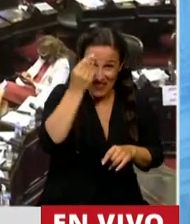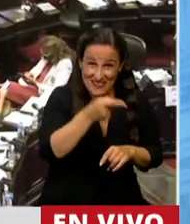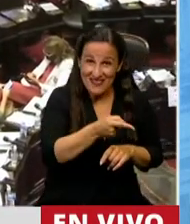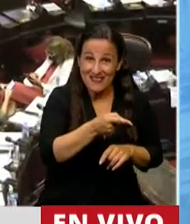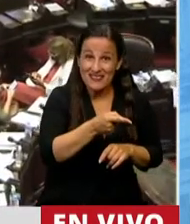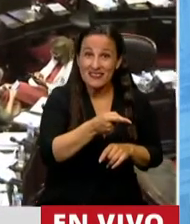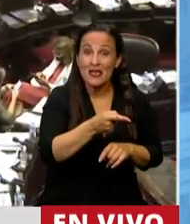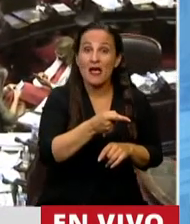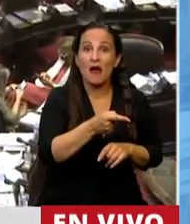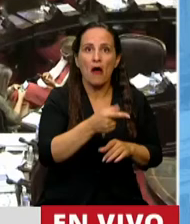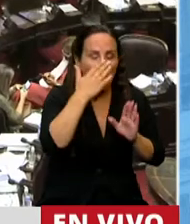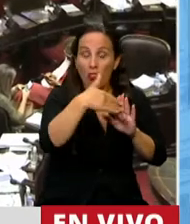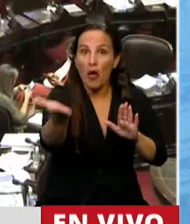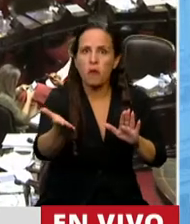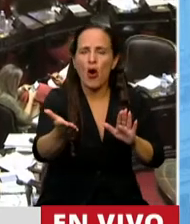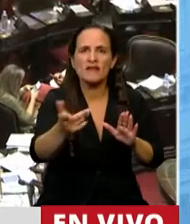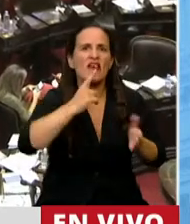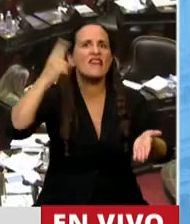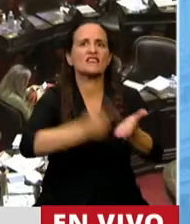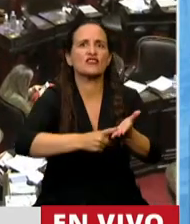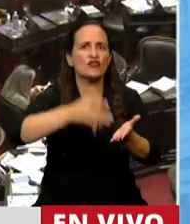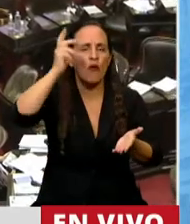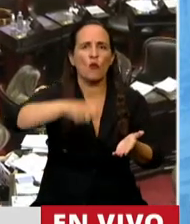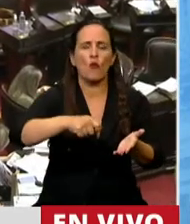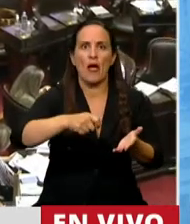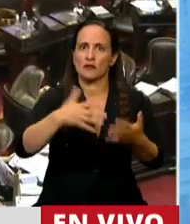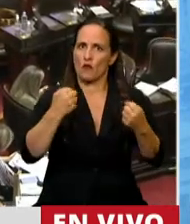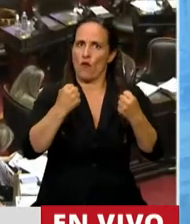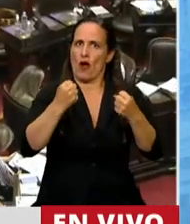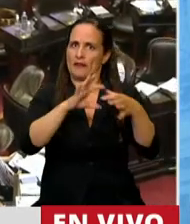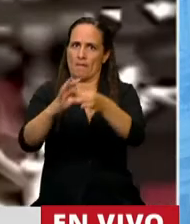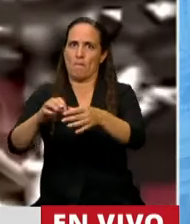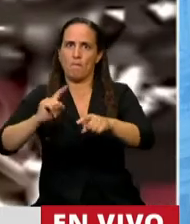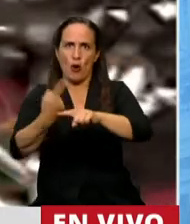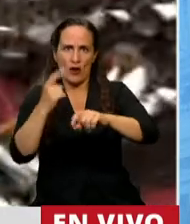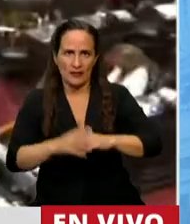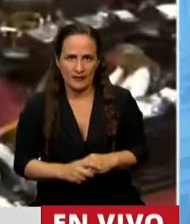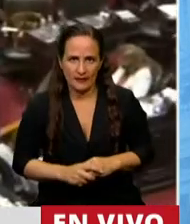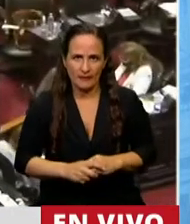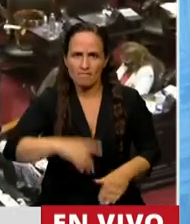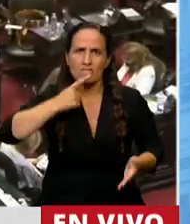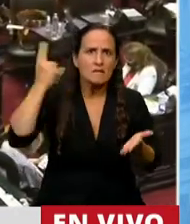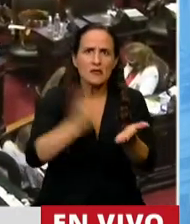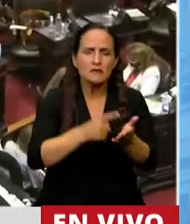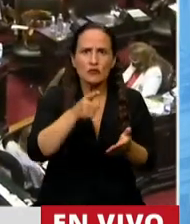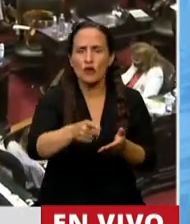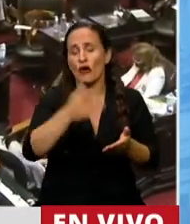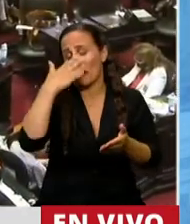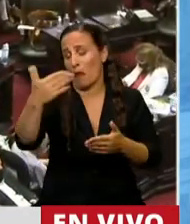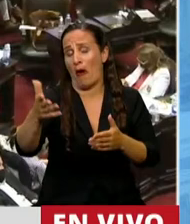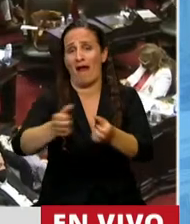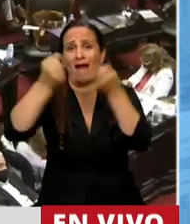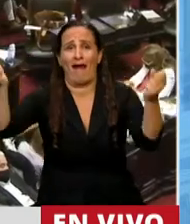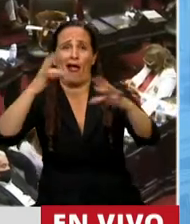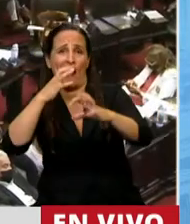inmediatamente fallos de alto voltaje político. Obviamente, fallos que se convertían rápidamente en las tapas de Clarín